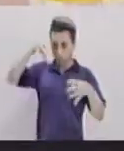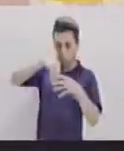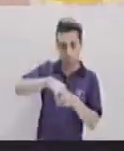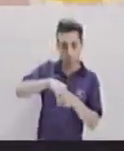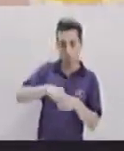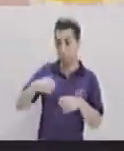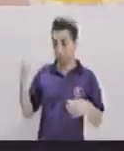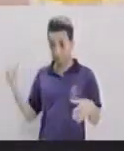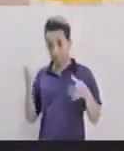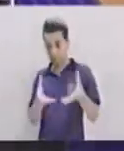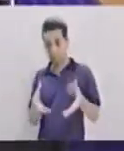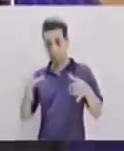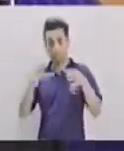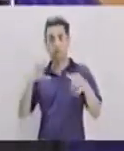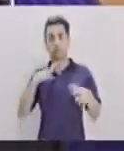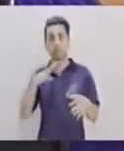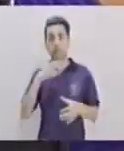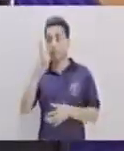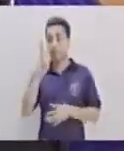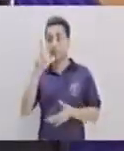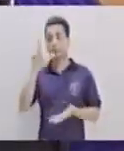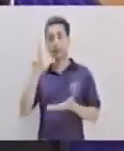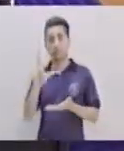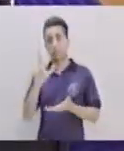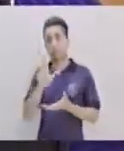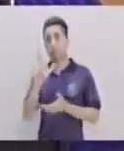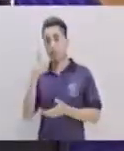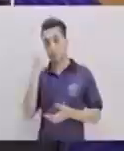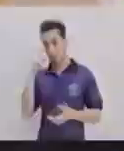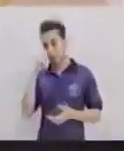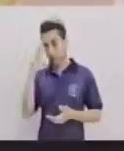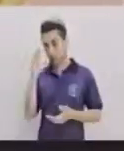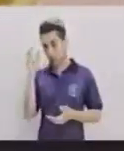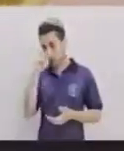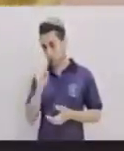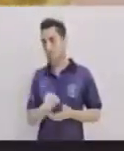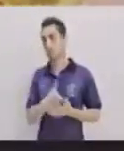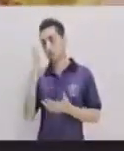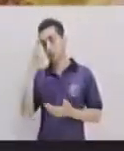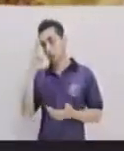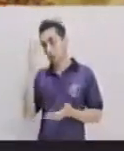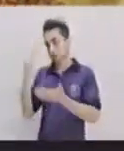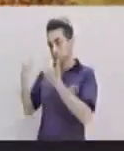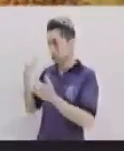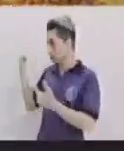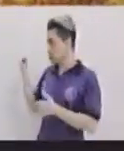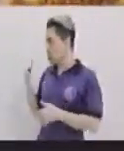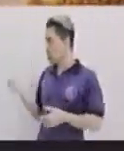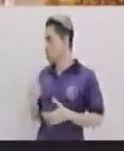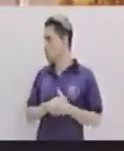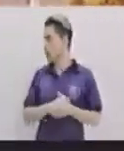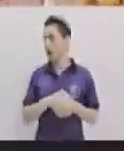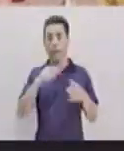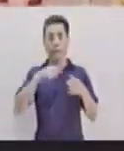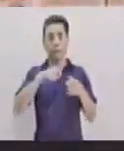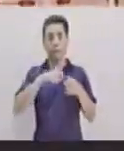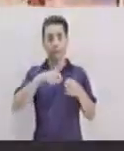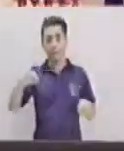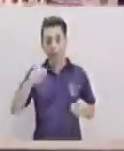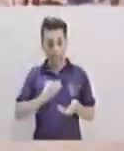recipiente contiene 3 litros. Vamos a recordar las medidas de capacidad. Muy